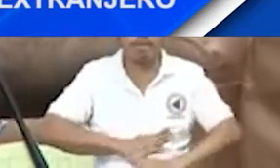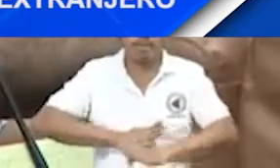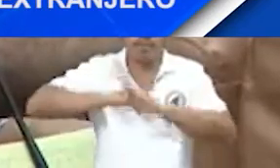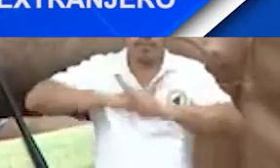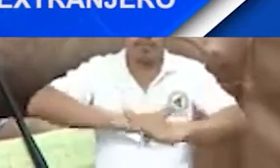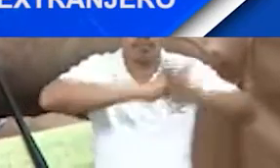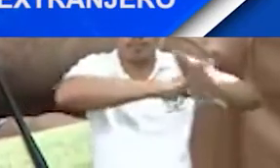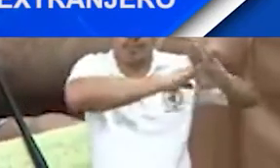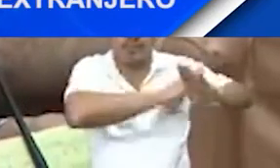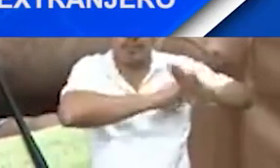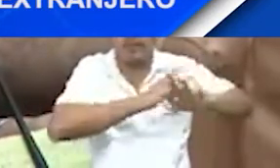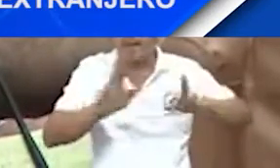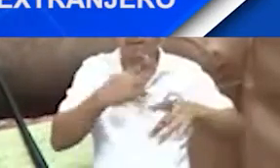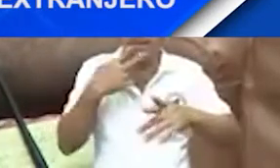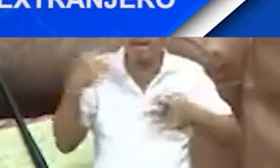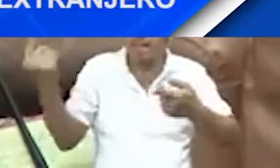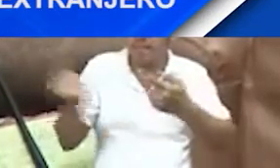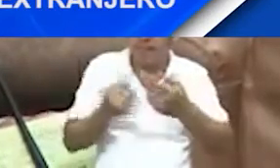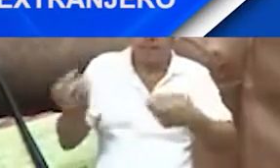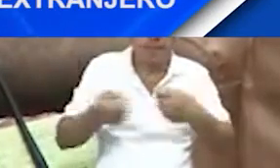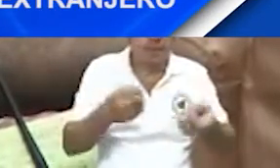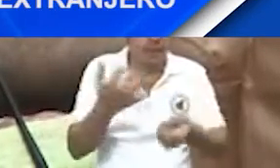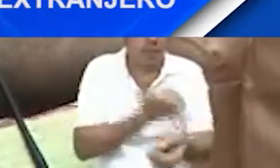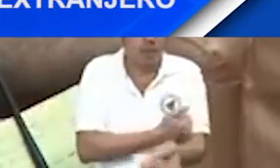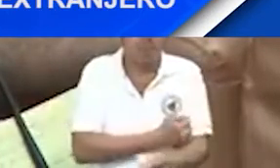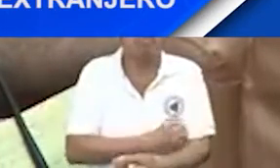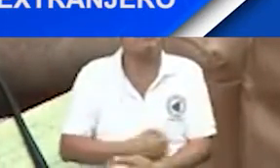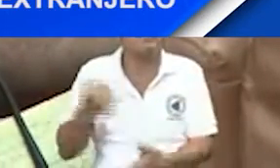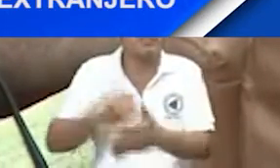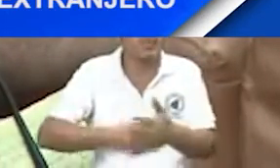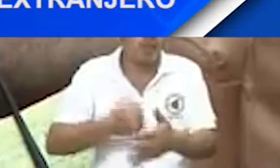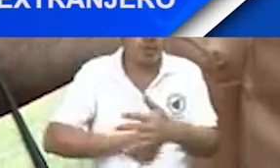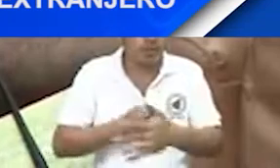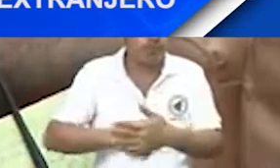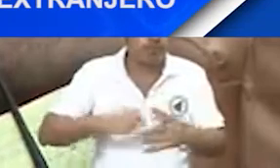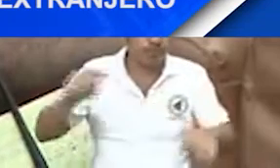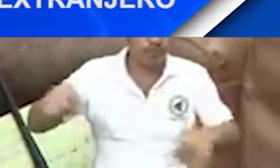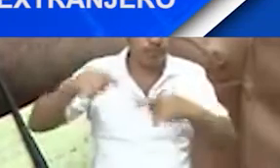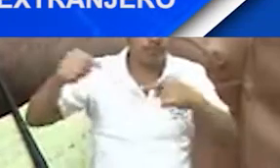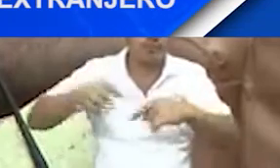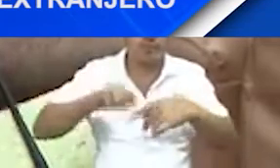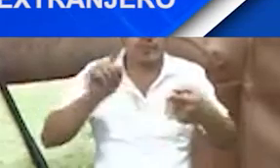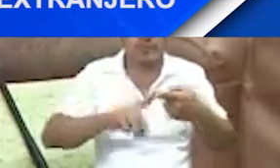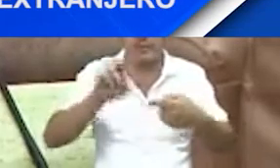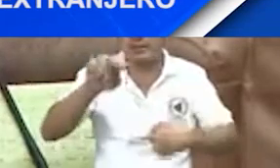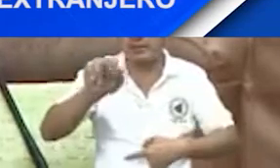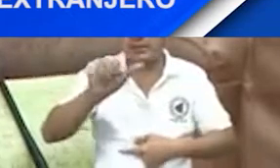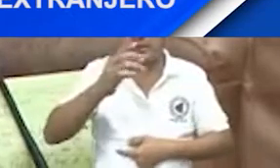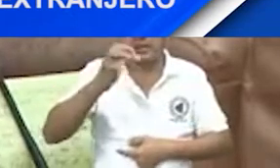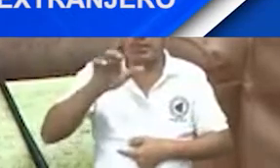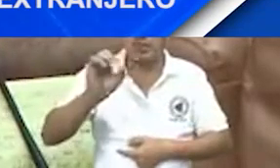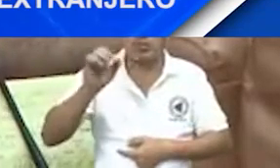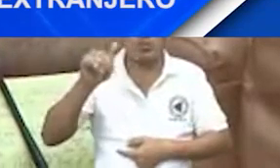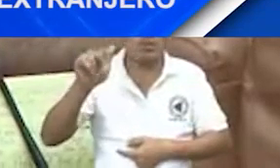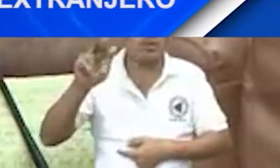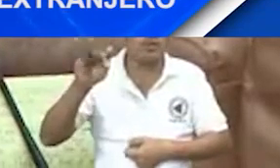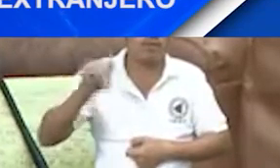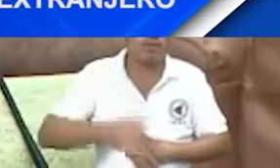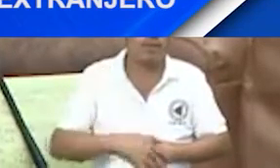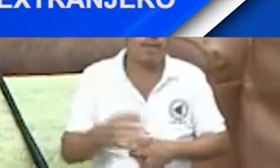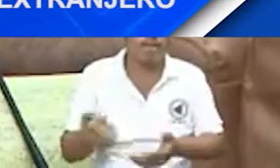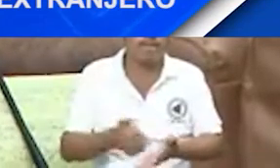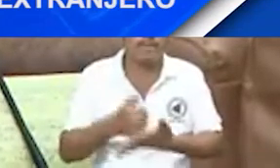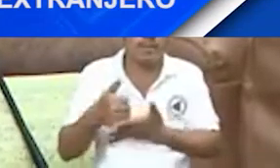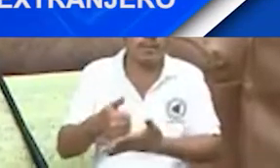de contención y fortaleciendo esta estrategia para la lucha contra el crimen organizado, el narcotráfico y